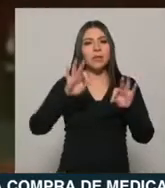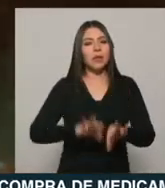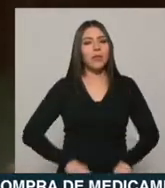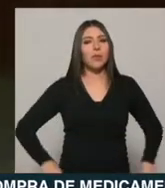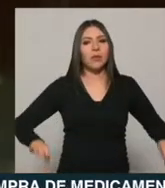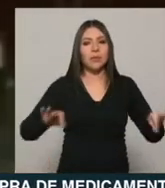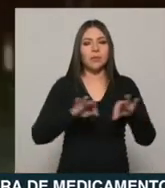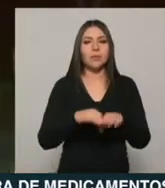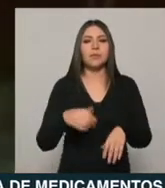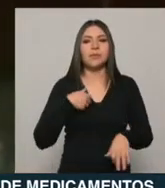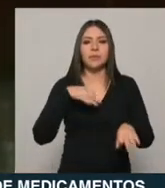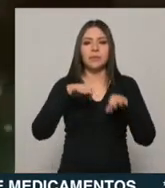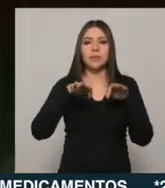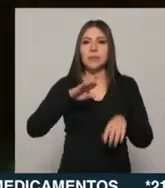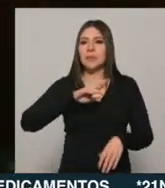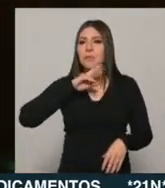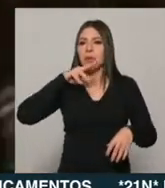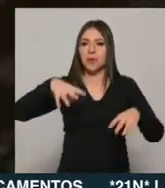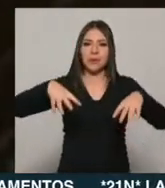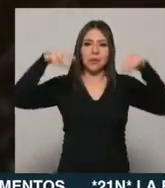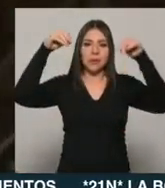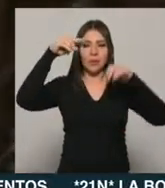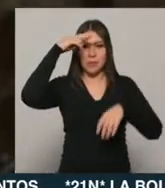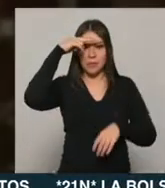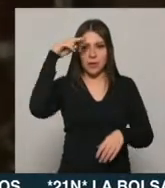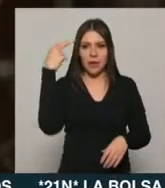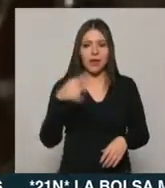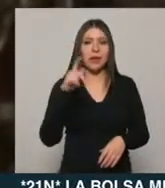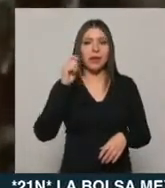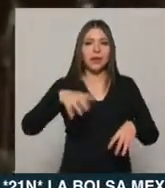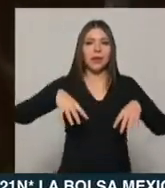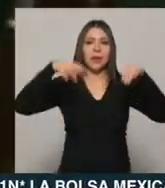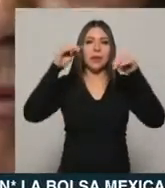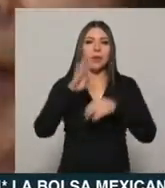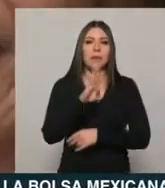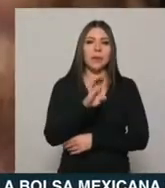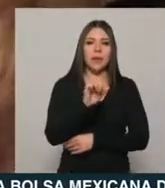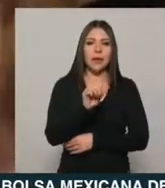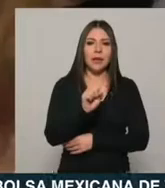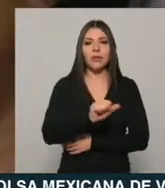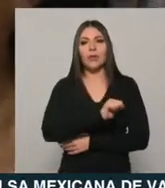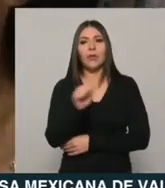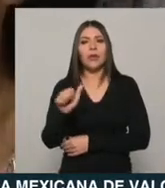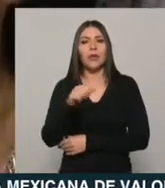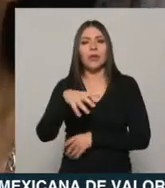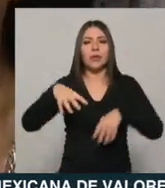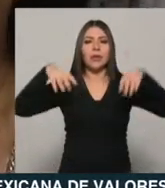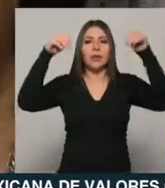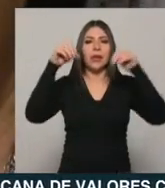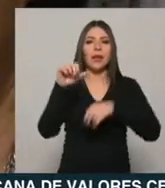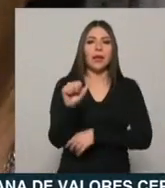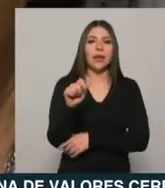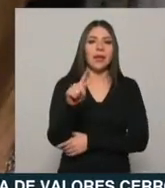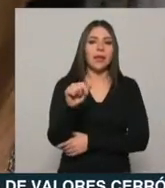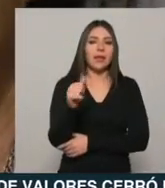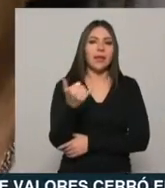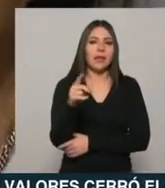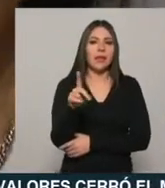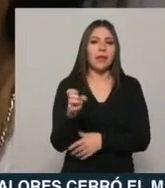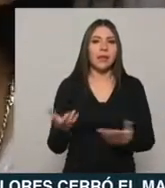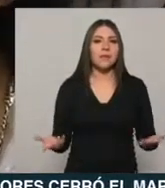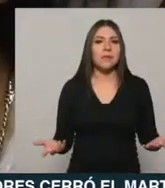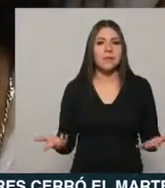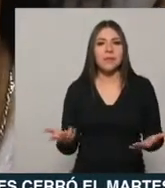Y llegué a trabajar en los mejores circos de México, que fue el Circo Beas y el Circo Ataide. Y gracias a Dios